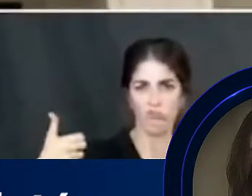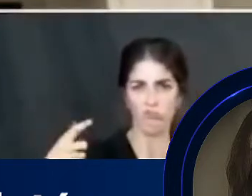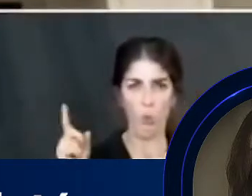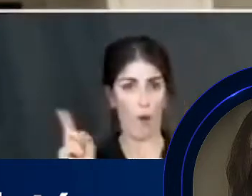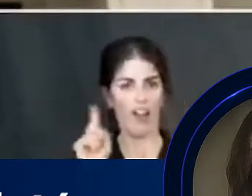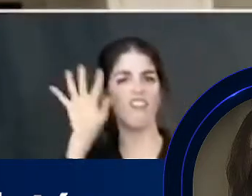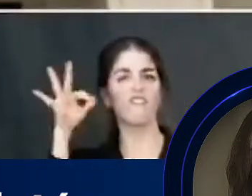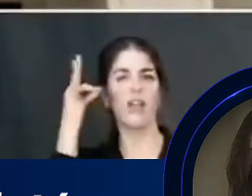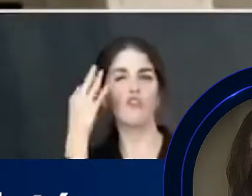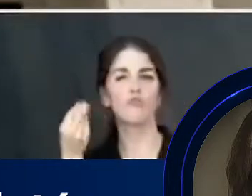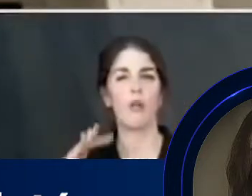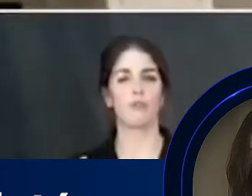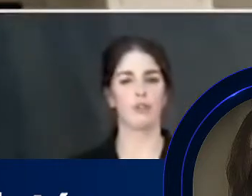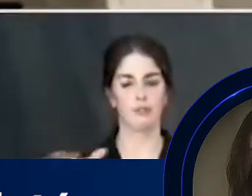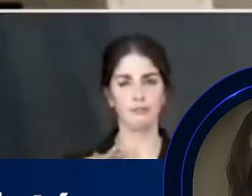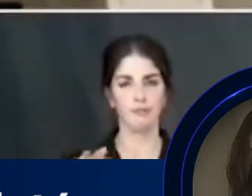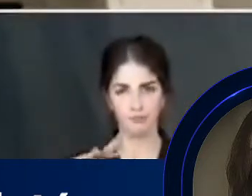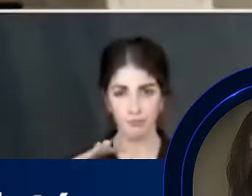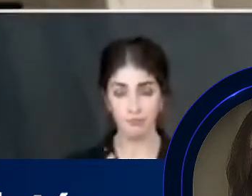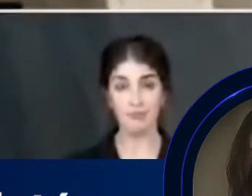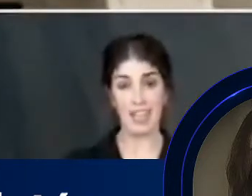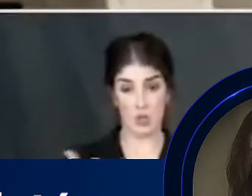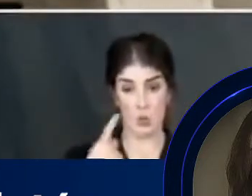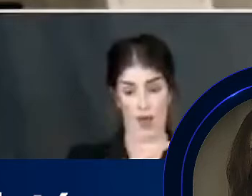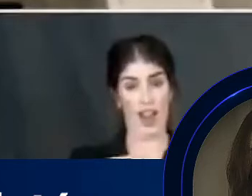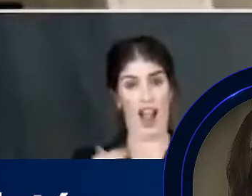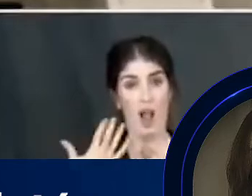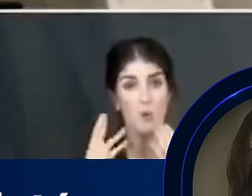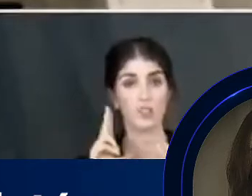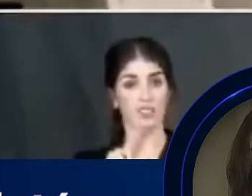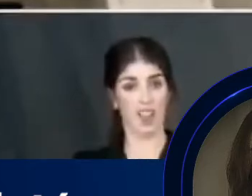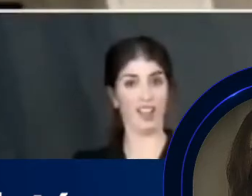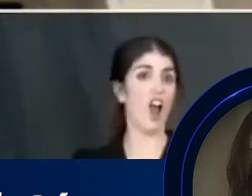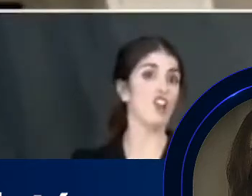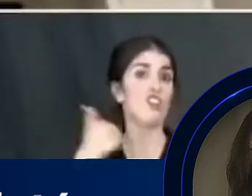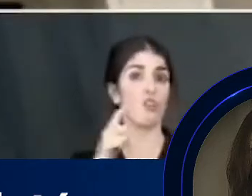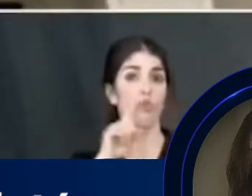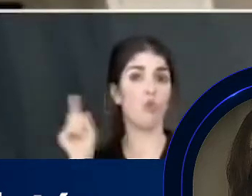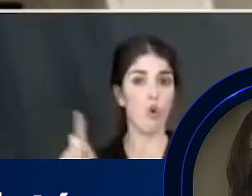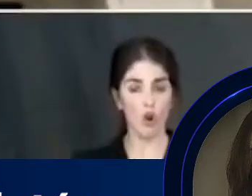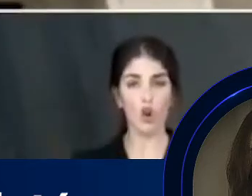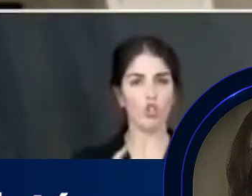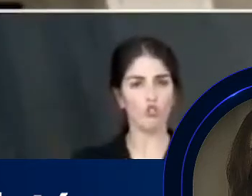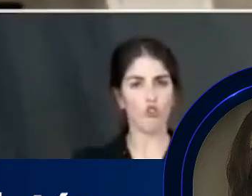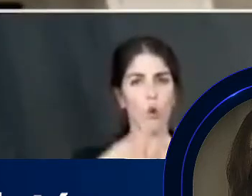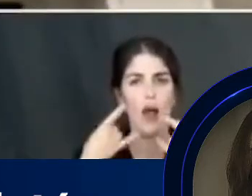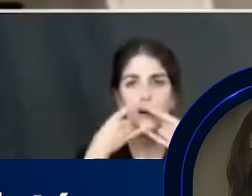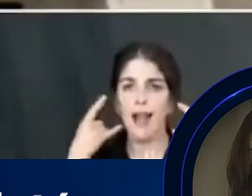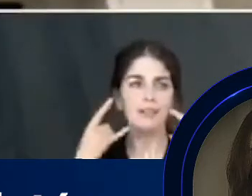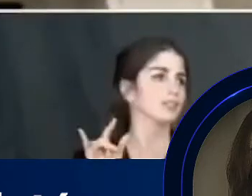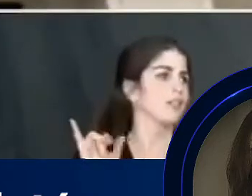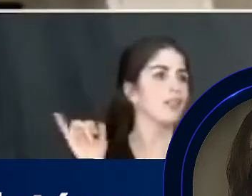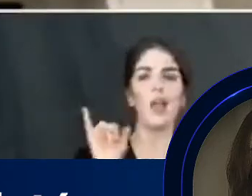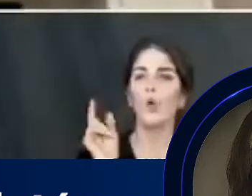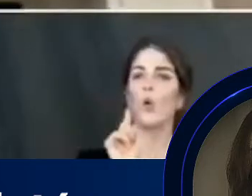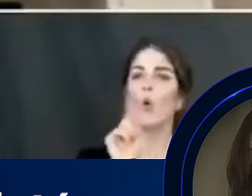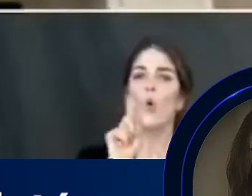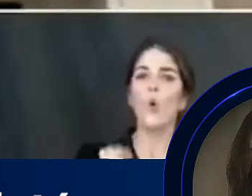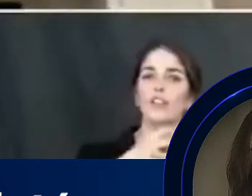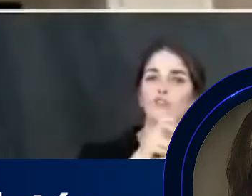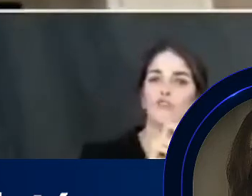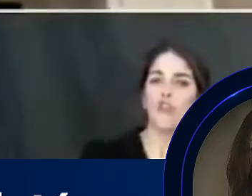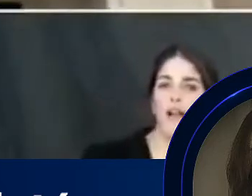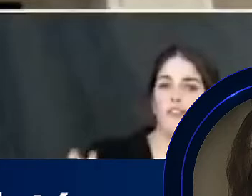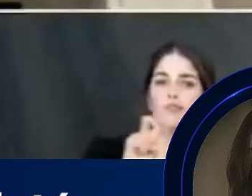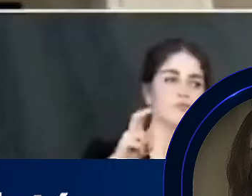cueste, y ha costado trabajo empezar a echar a andar la maquinaria para la vacunación, pero ahí